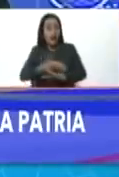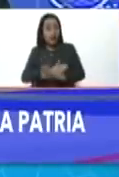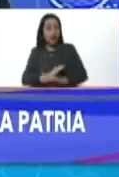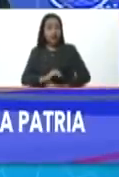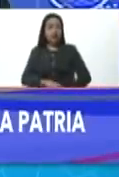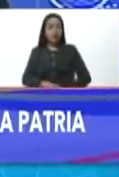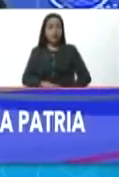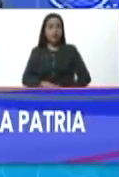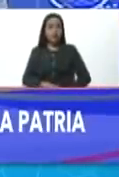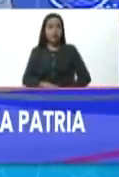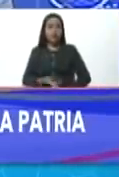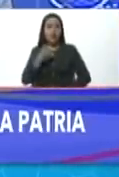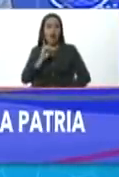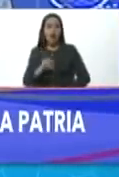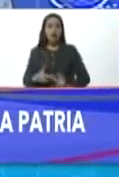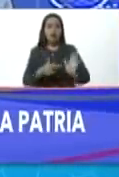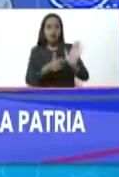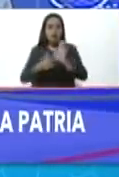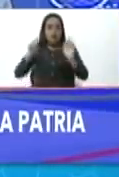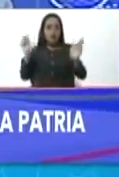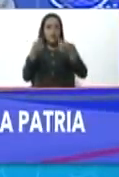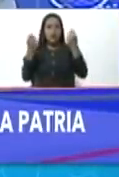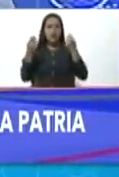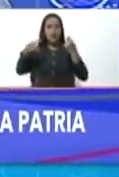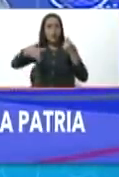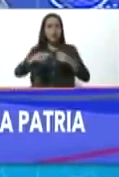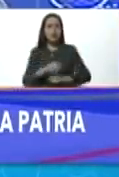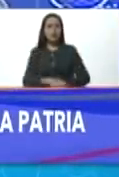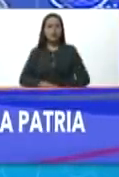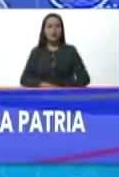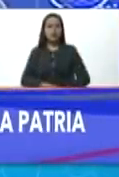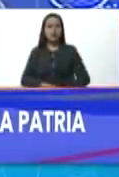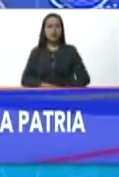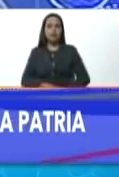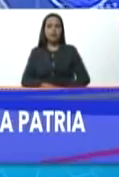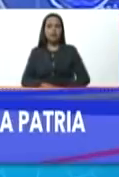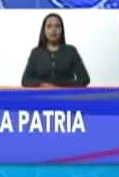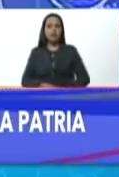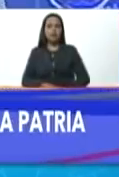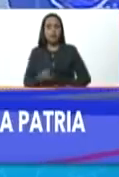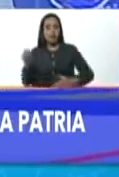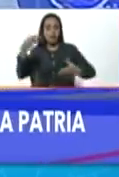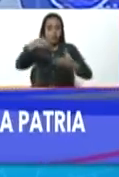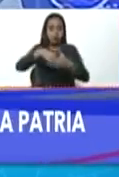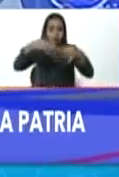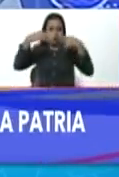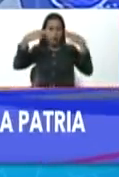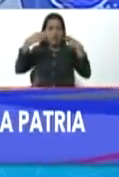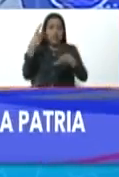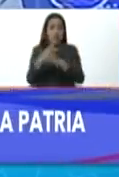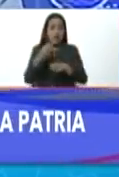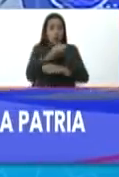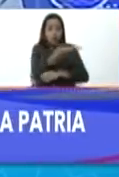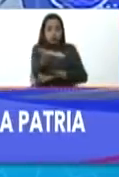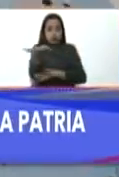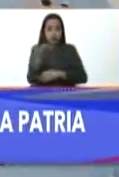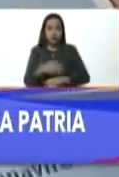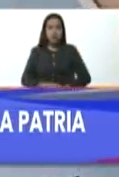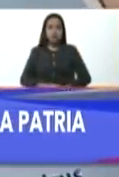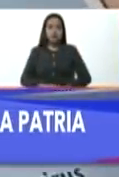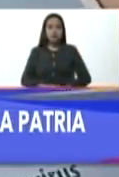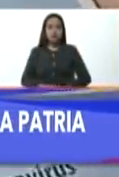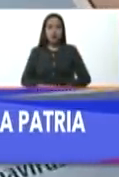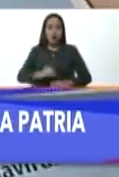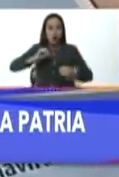ha circulado en la prensa de hoy un encartado que debemos difundir el coronavirus.